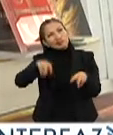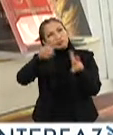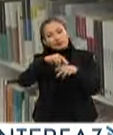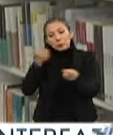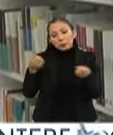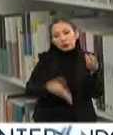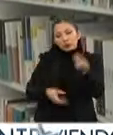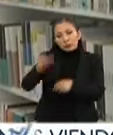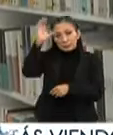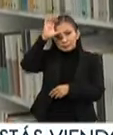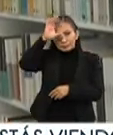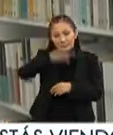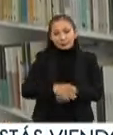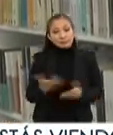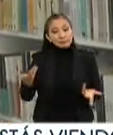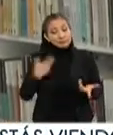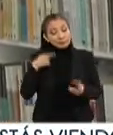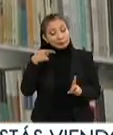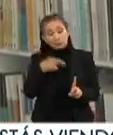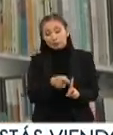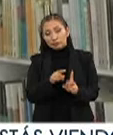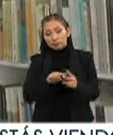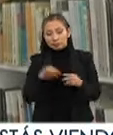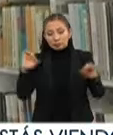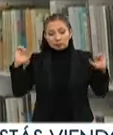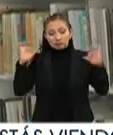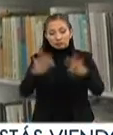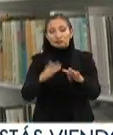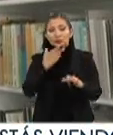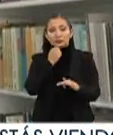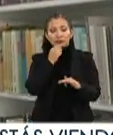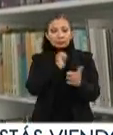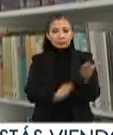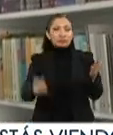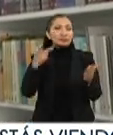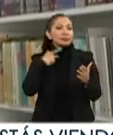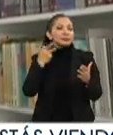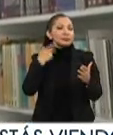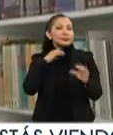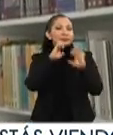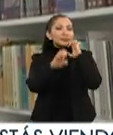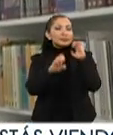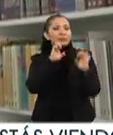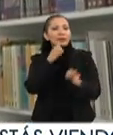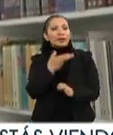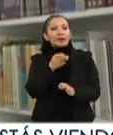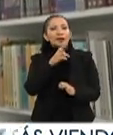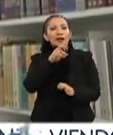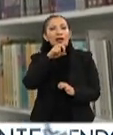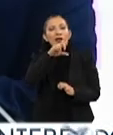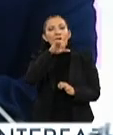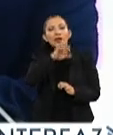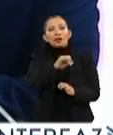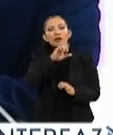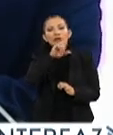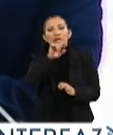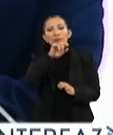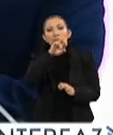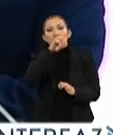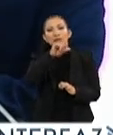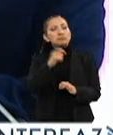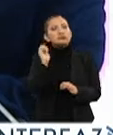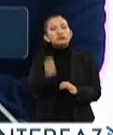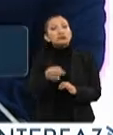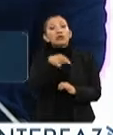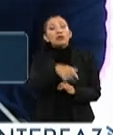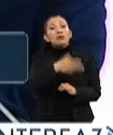el intercambio cultural, teniendo como punto de encuentro al escritor, político y periodista Heraclio Cepeda. Heraclio